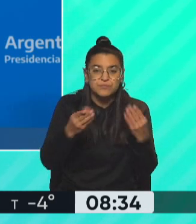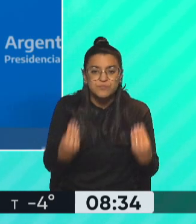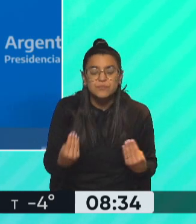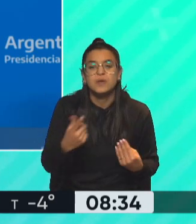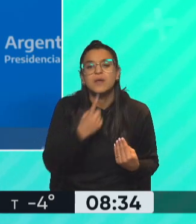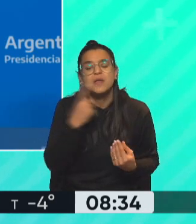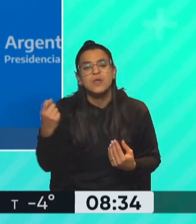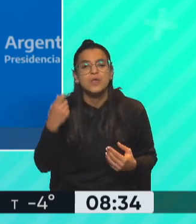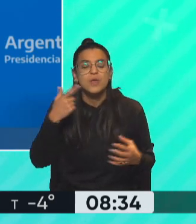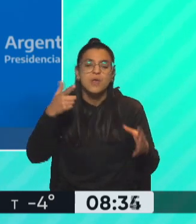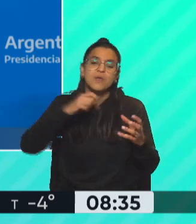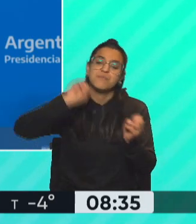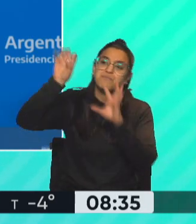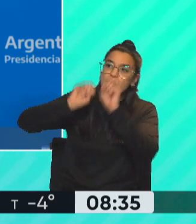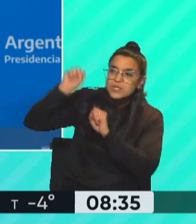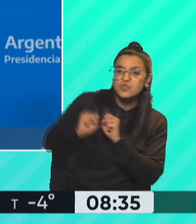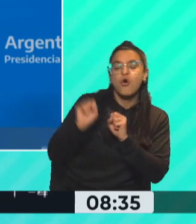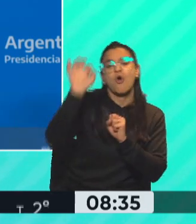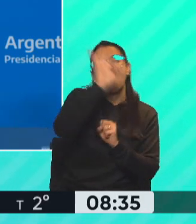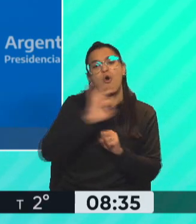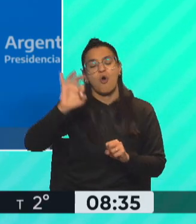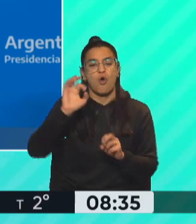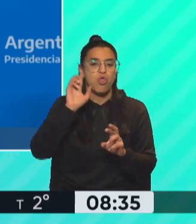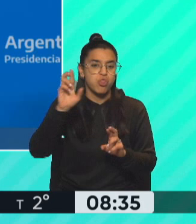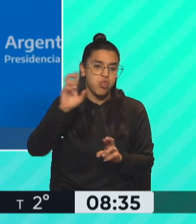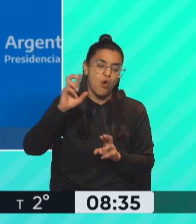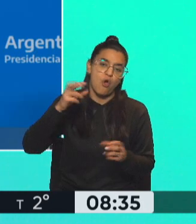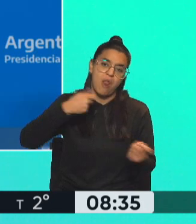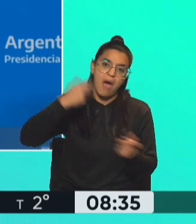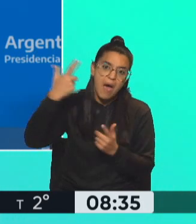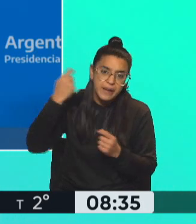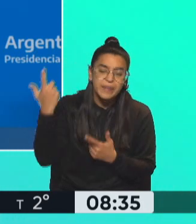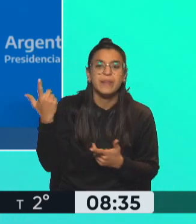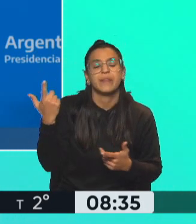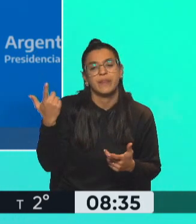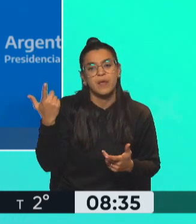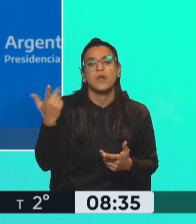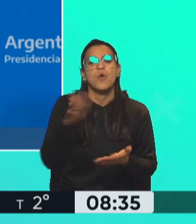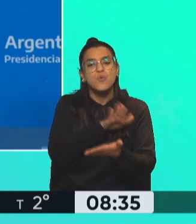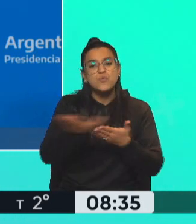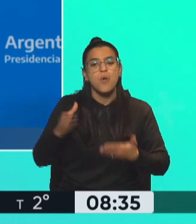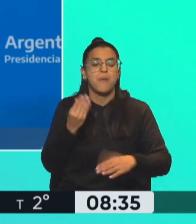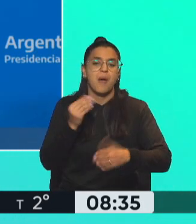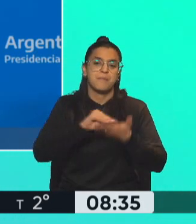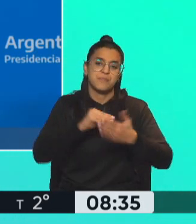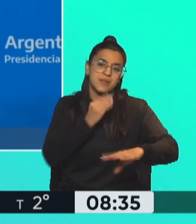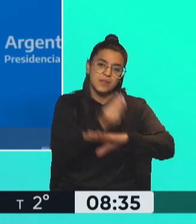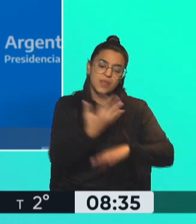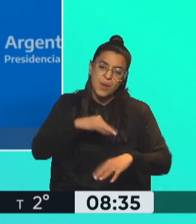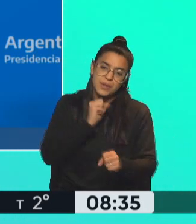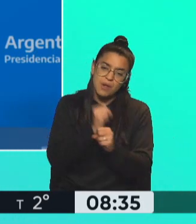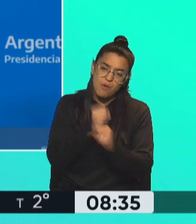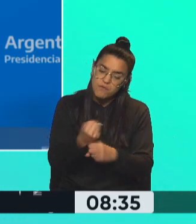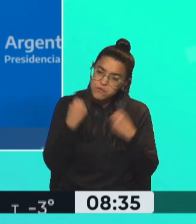las importaciones, con la salida de dólares, ¿sí? Que de alguna manera la nueva ministra va a tener que trabajar muchísimo en